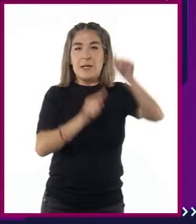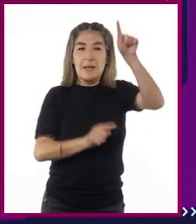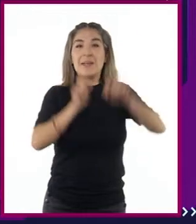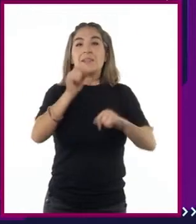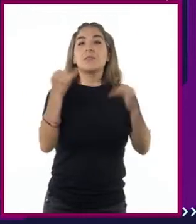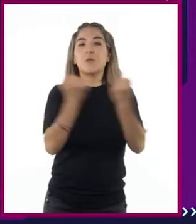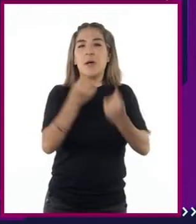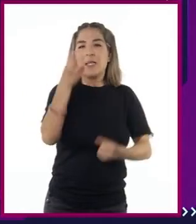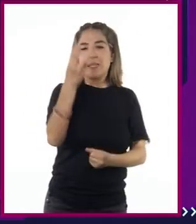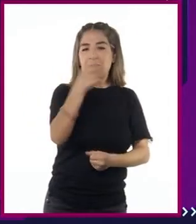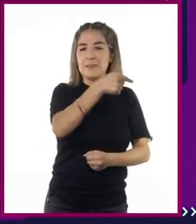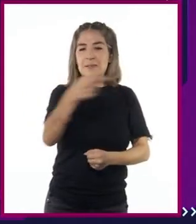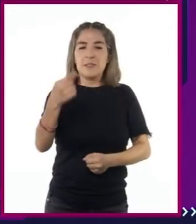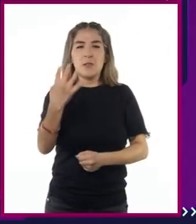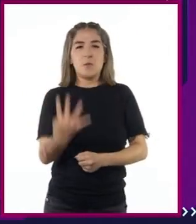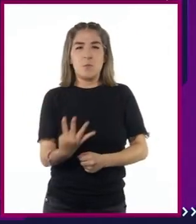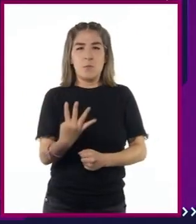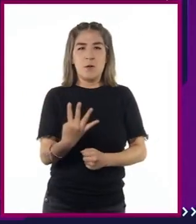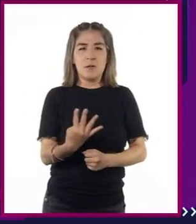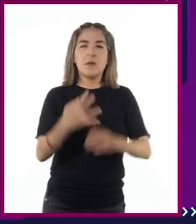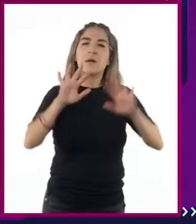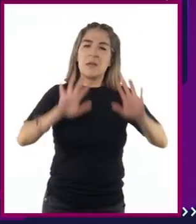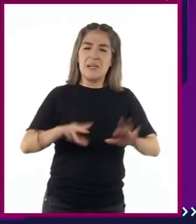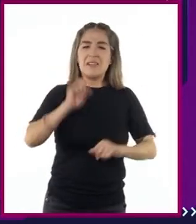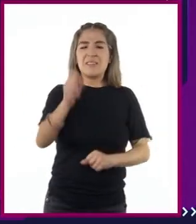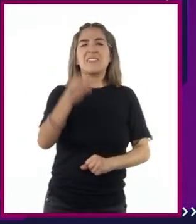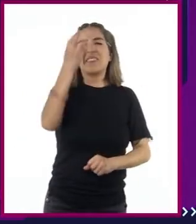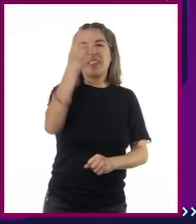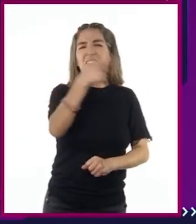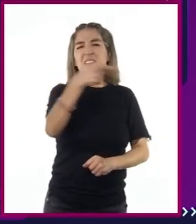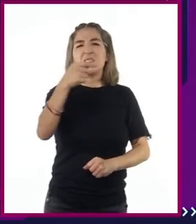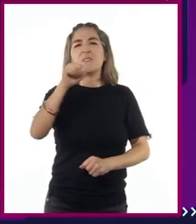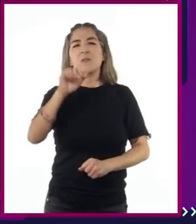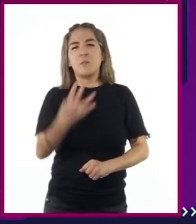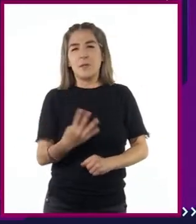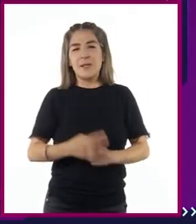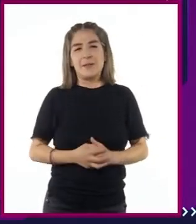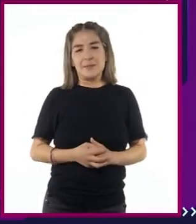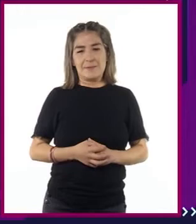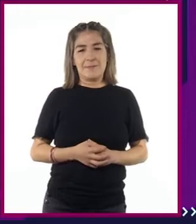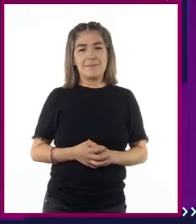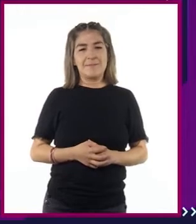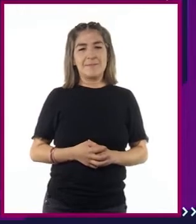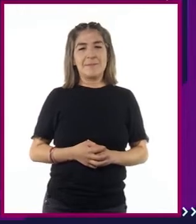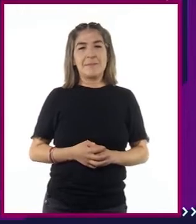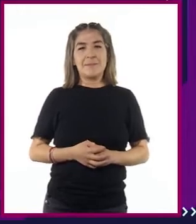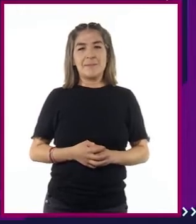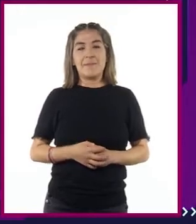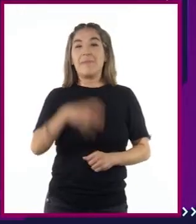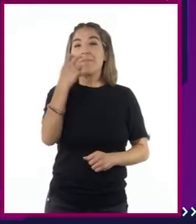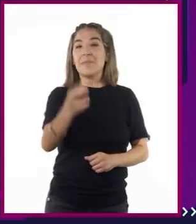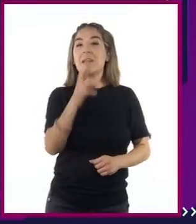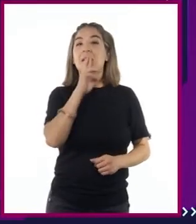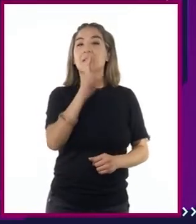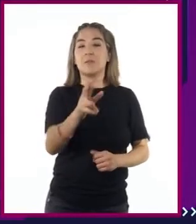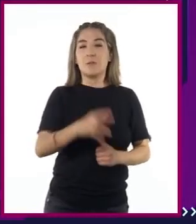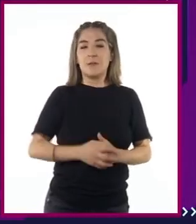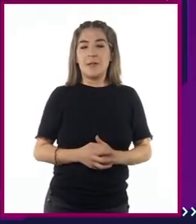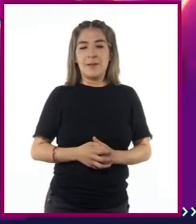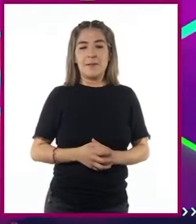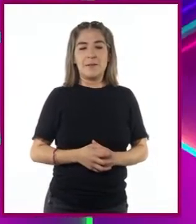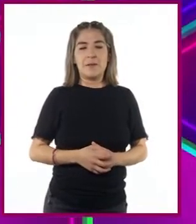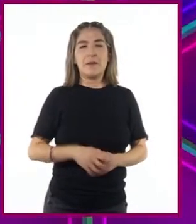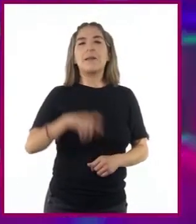3 entre 4, o 3/4, o 3/4 también. El resultado es